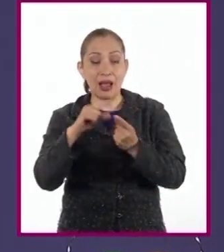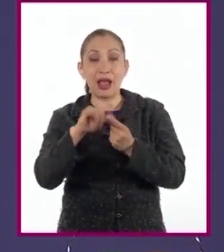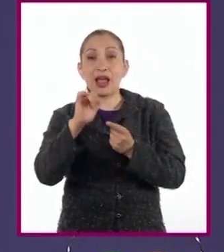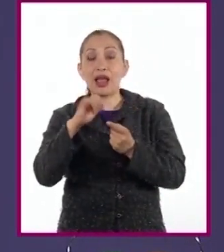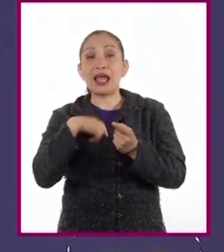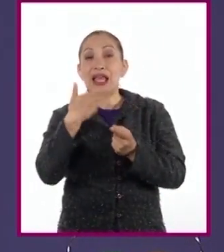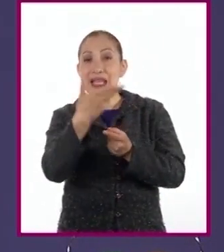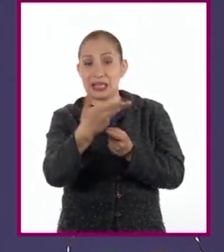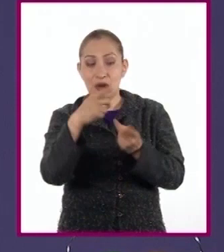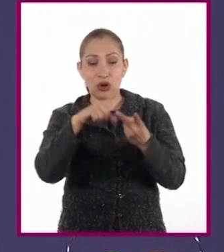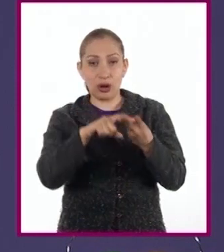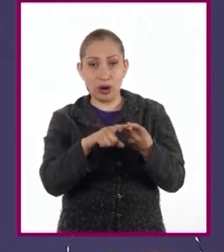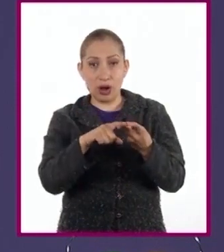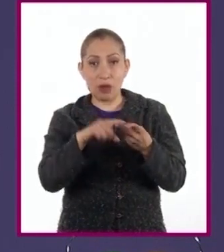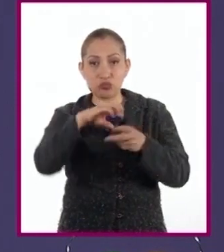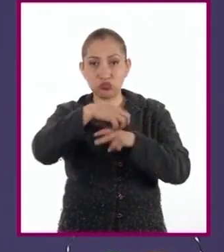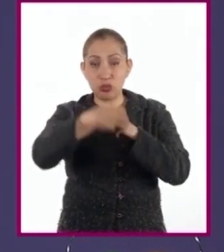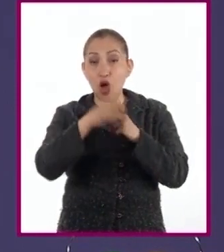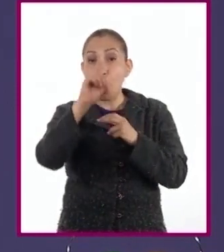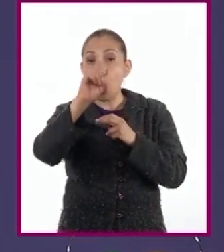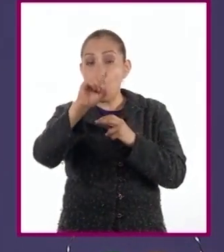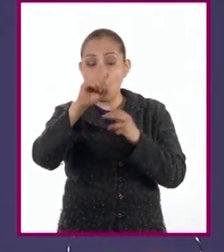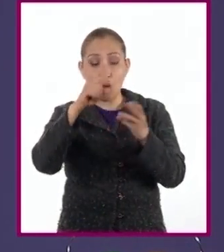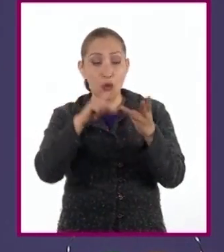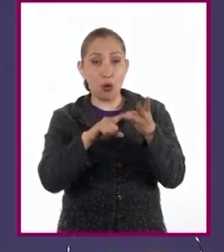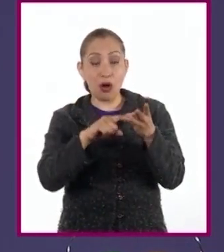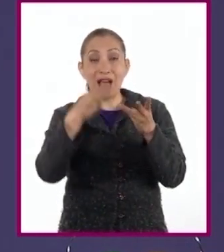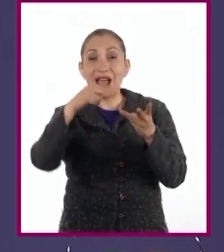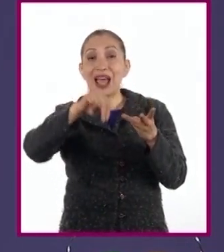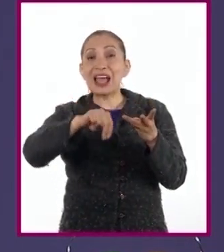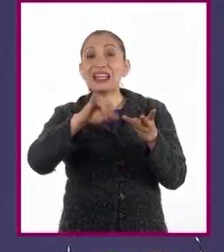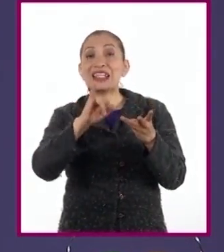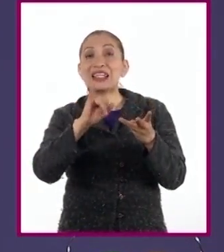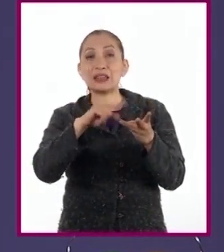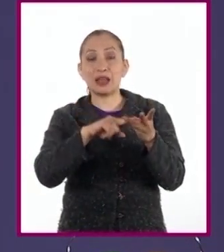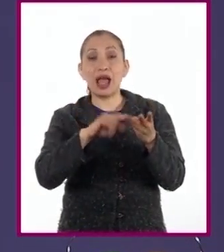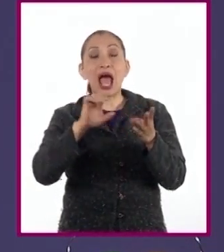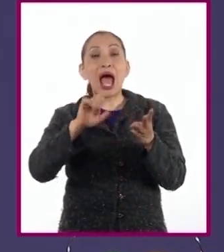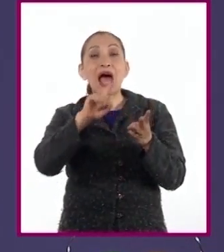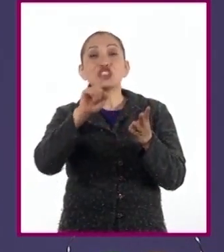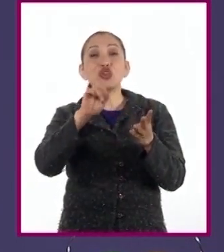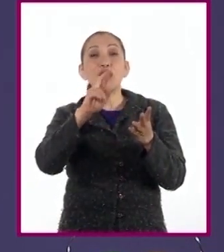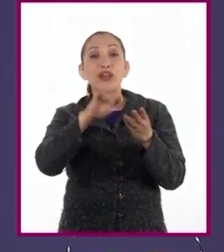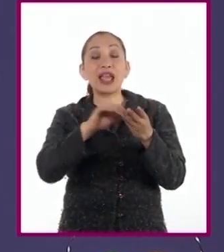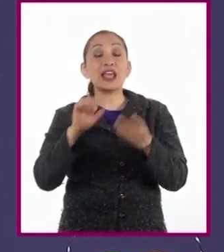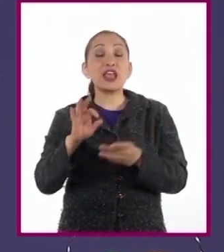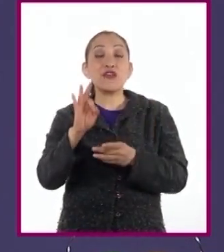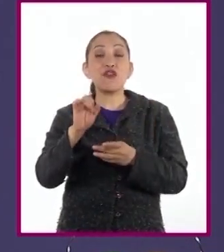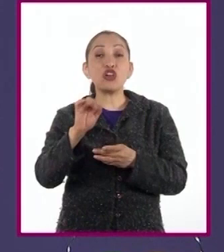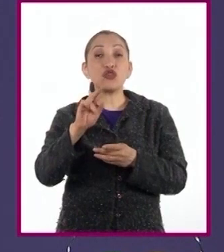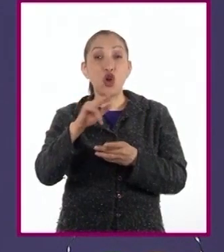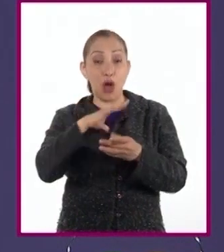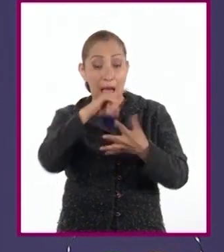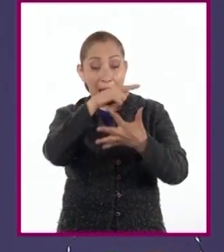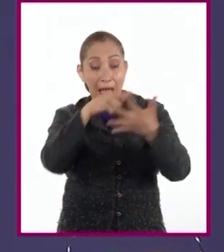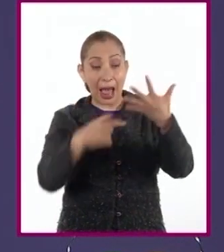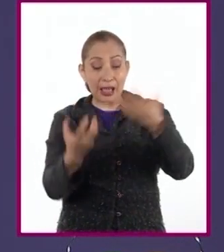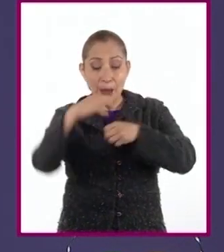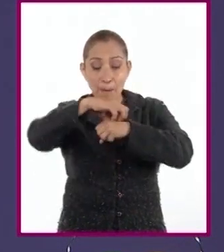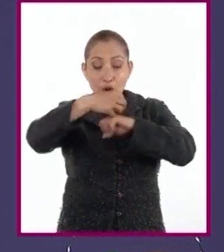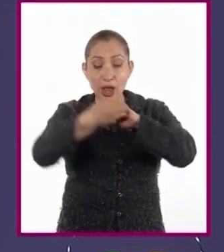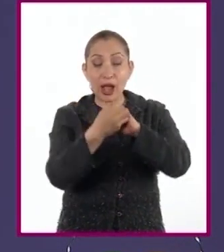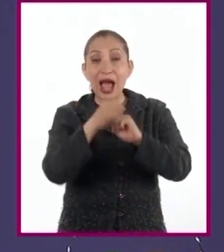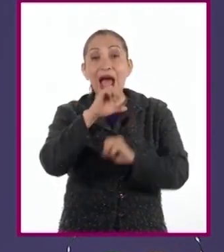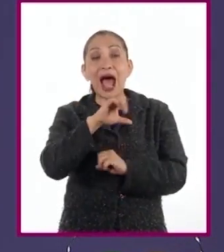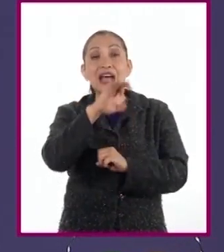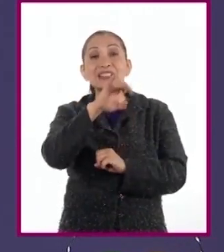moléculas de hidrógeno, moléculas de oxígeno, nitrógeno, azufre y fósforo, presentes en la molécula del